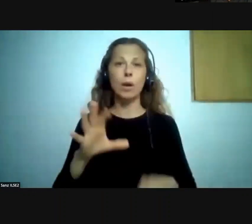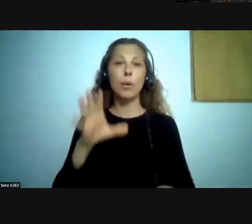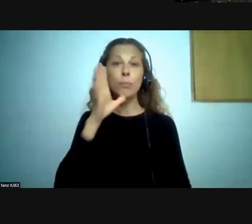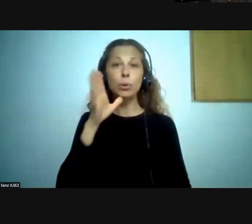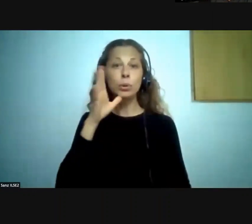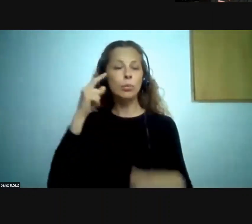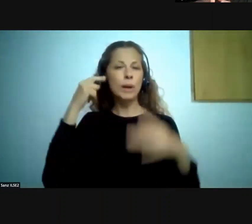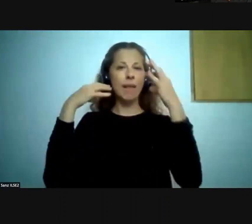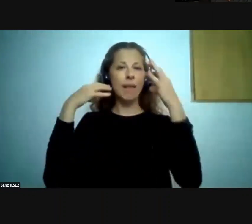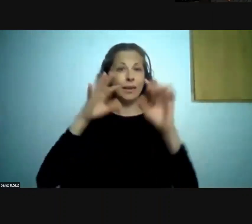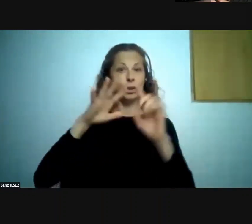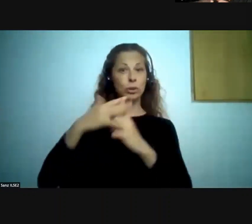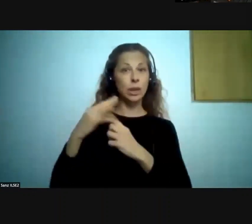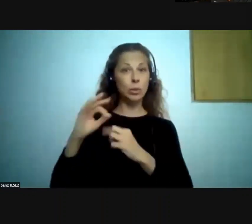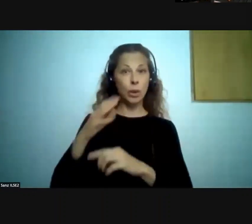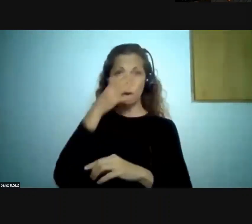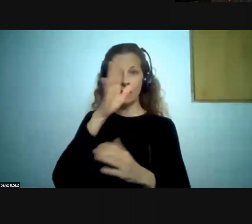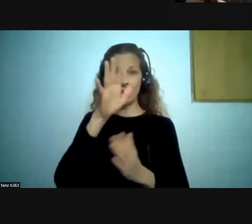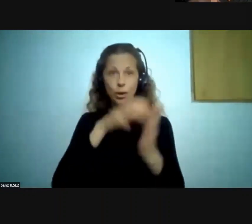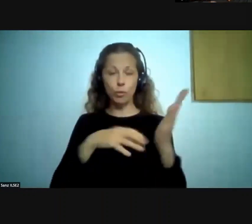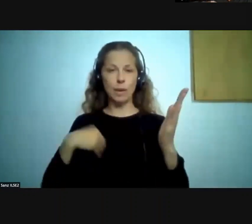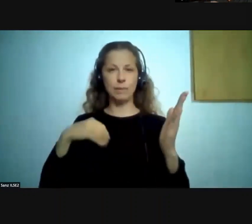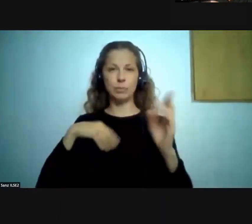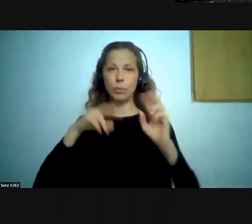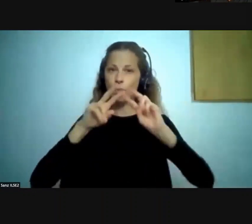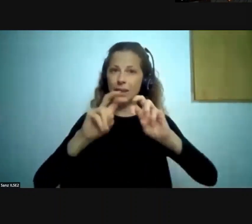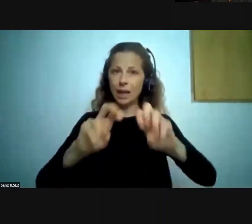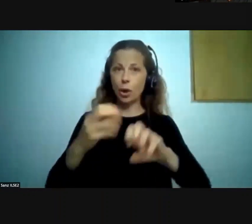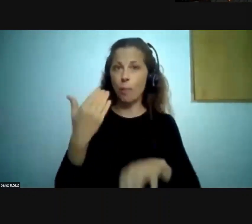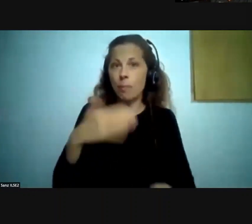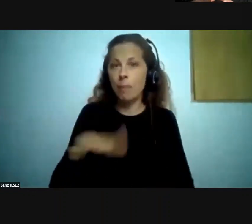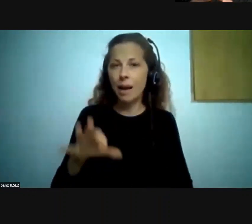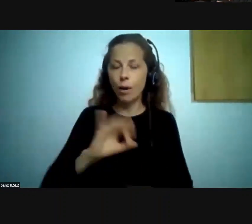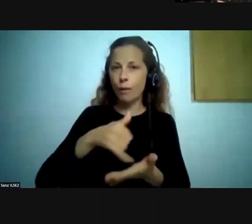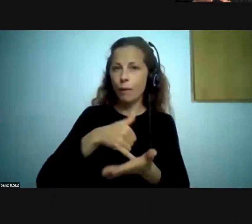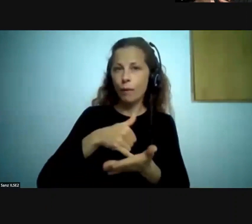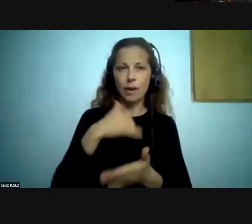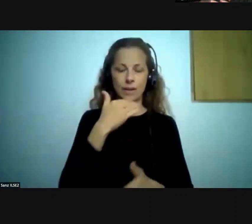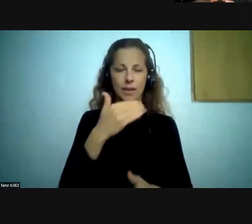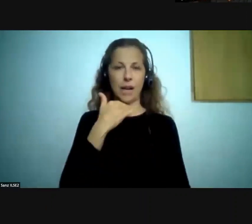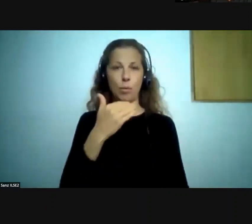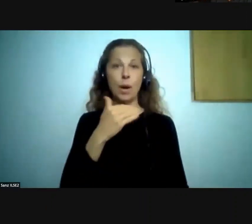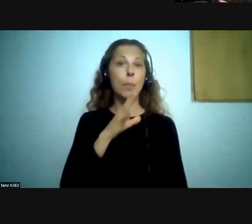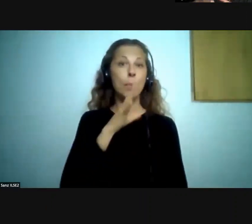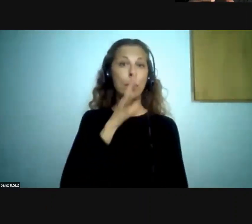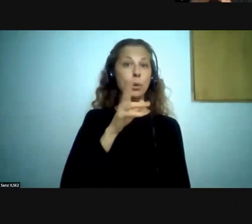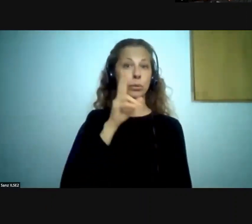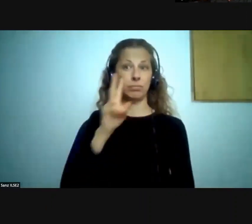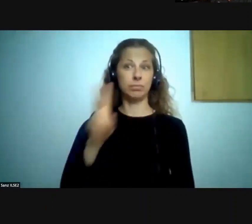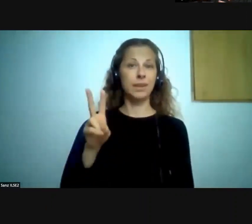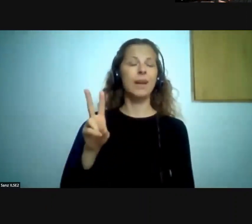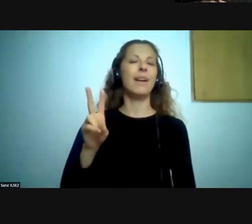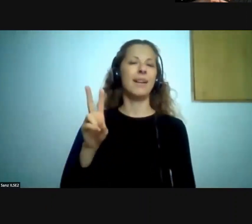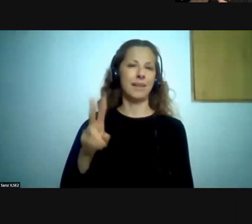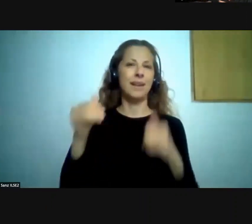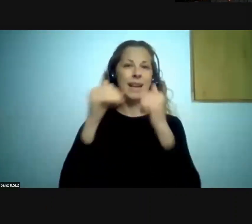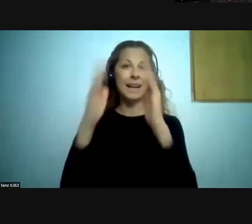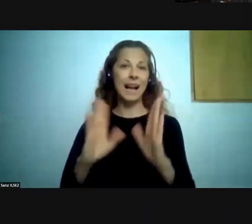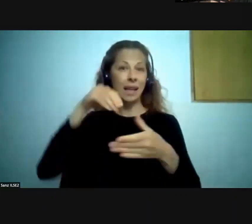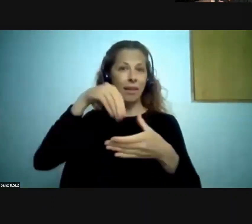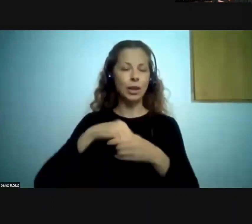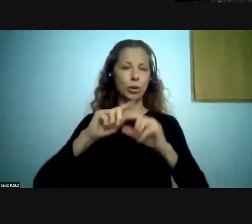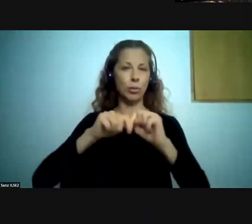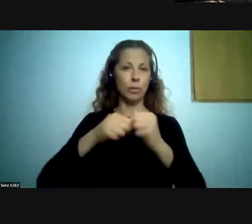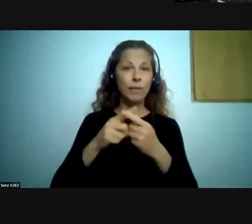los hechos, en lugar de entender que se debe a esas circunstancias y al hecho de que la violencia ocurra en espacios privados, sin testigos